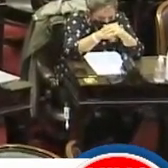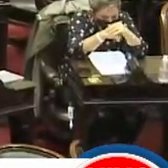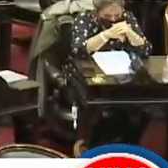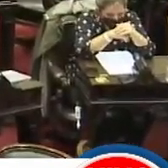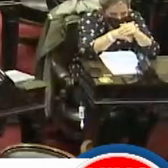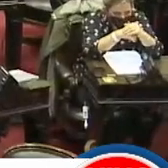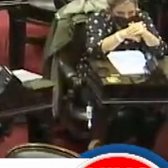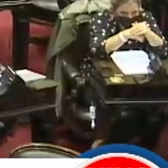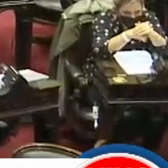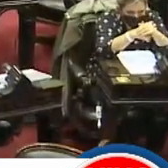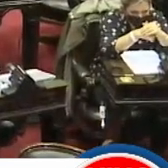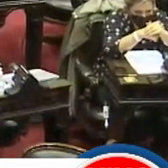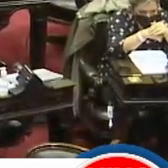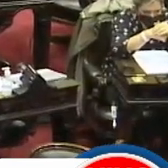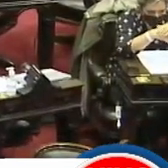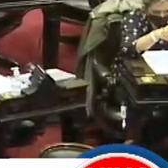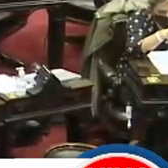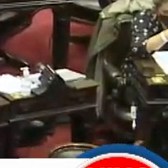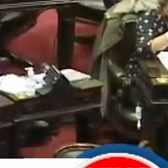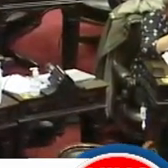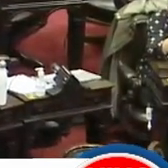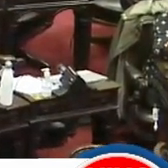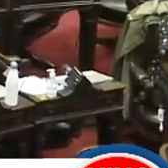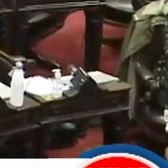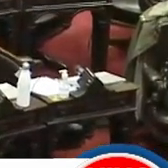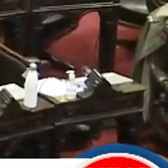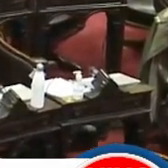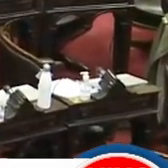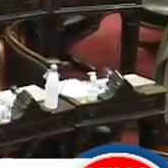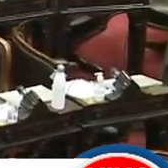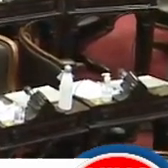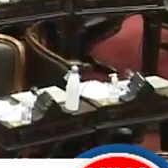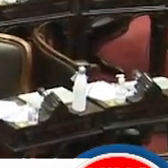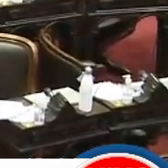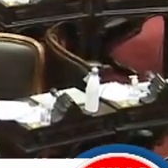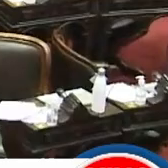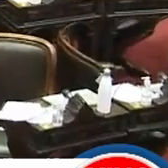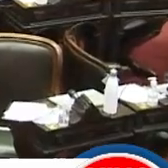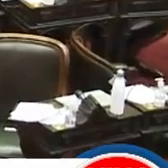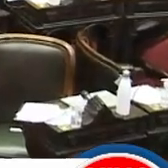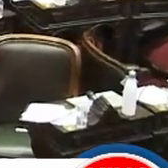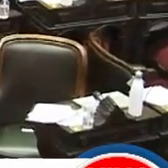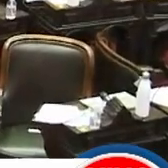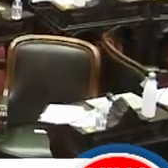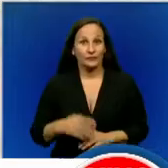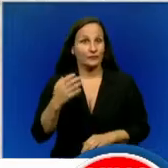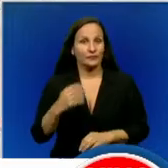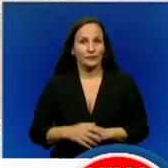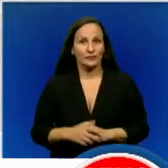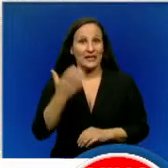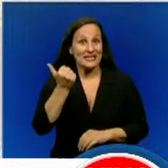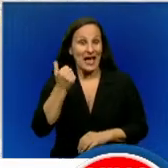formamos que quedan seis oradores uno de ellos es el tiempo estipulado en 30 minutos